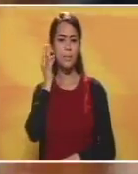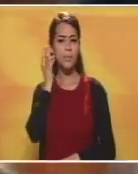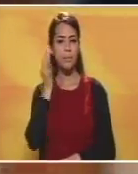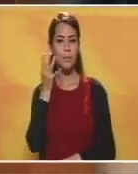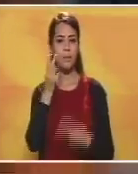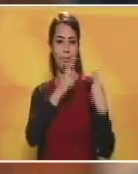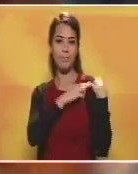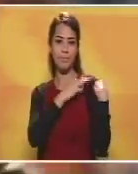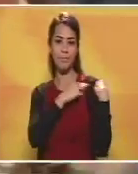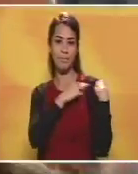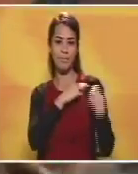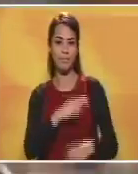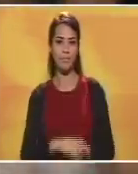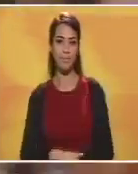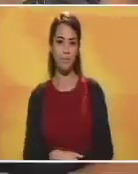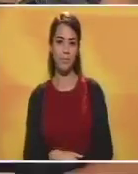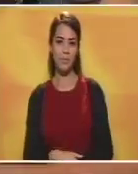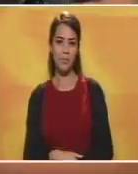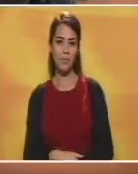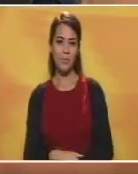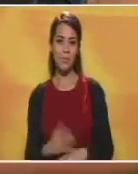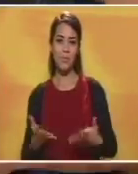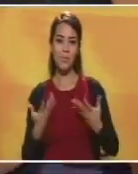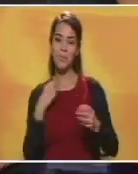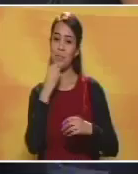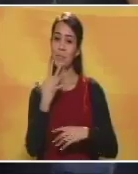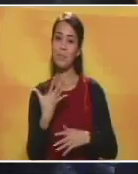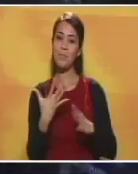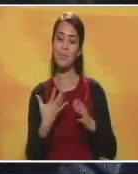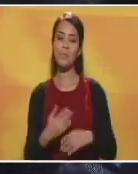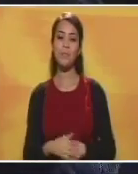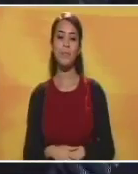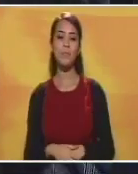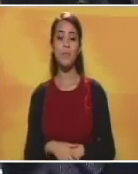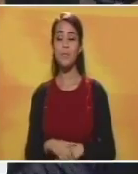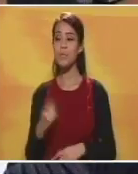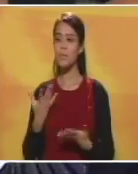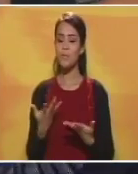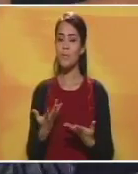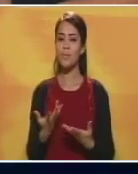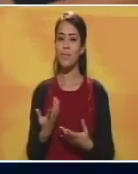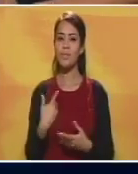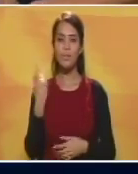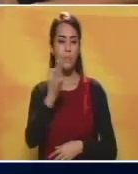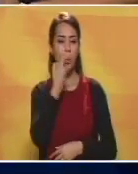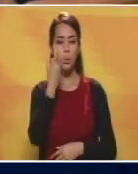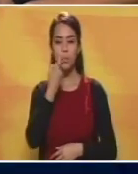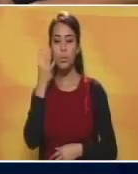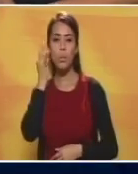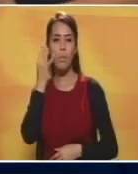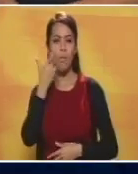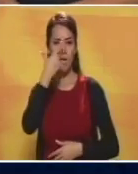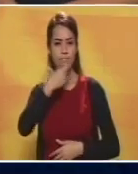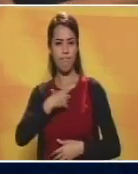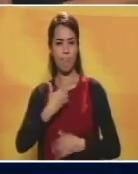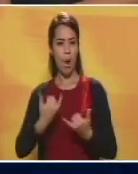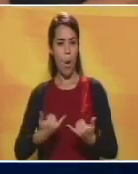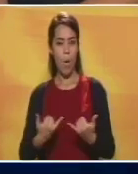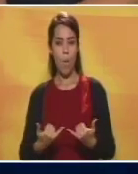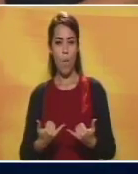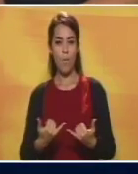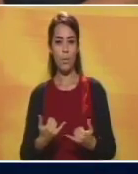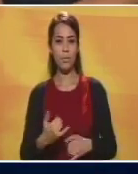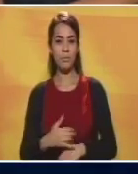van a representarnos y a cosechar éxitos. Por acá, Nina Cecilia. Estamos buscando mujeres actuales, mujeres de